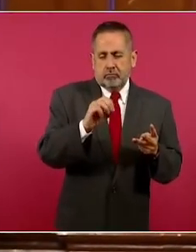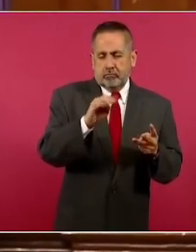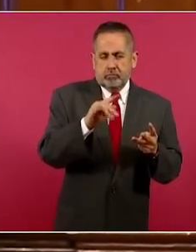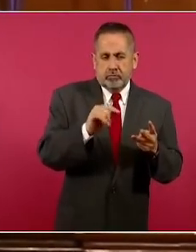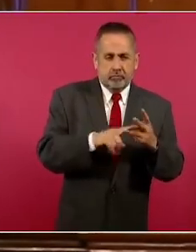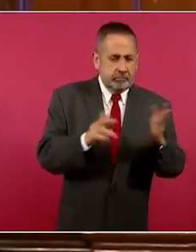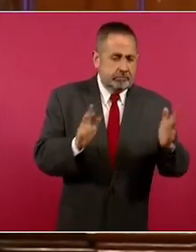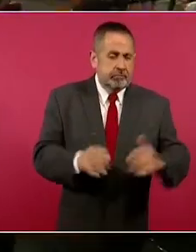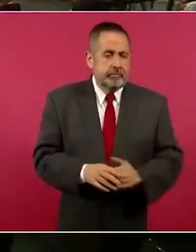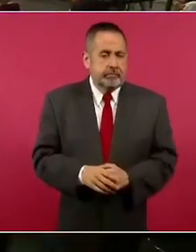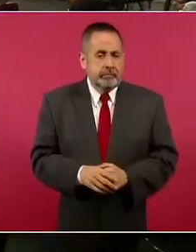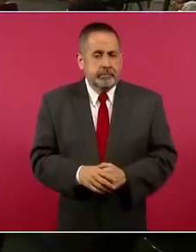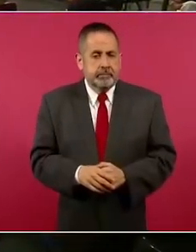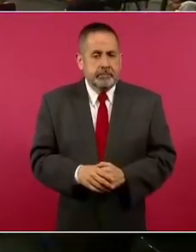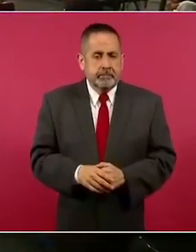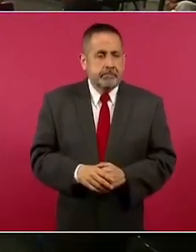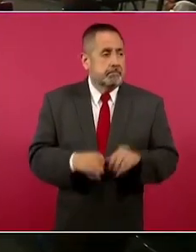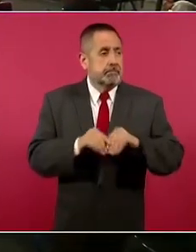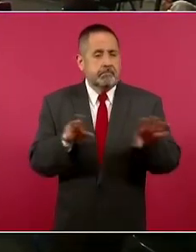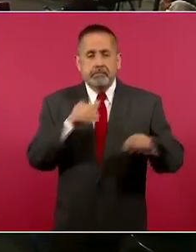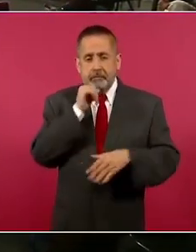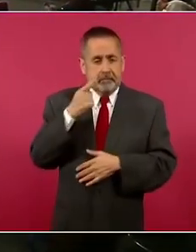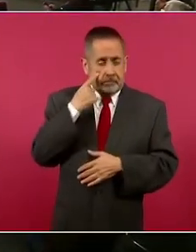No, esto no sale.